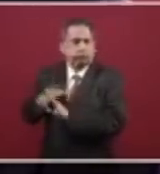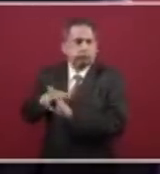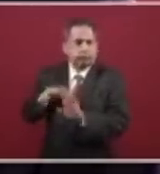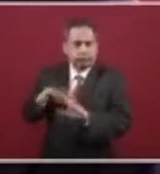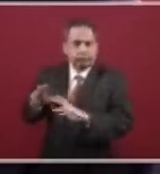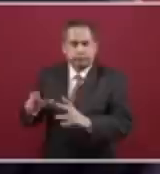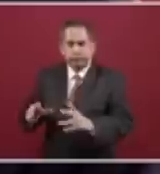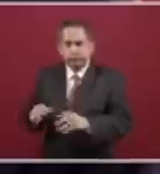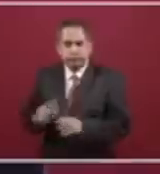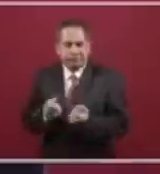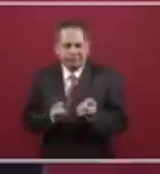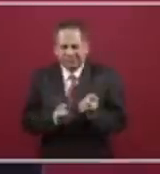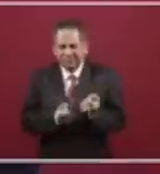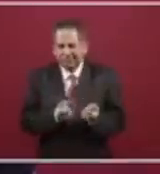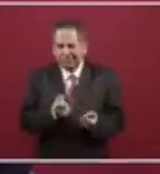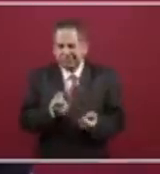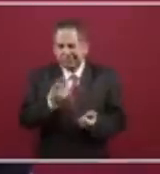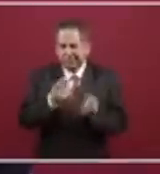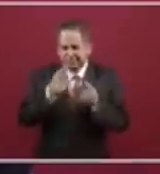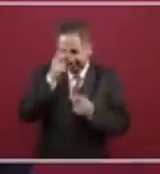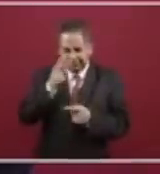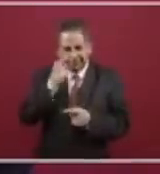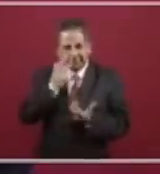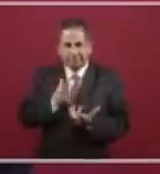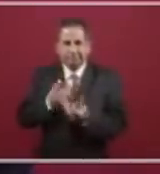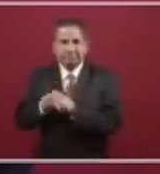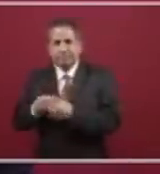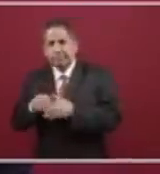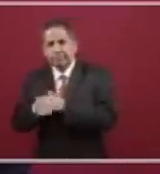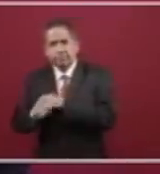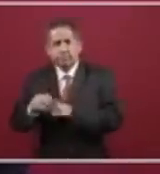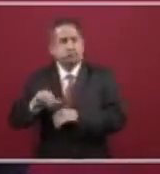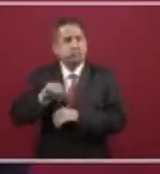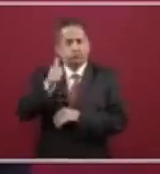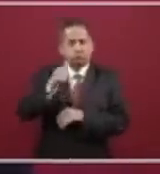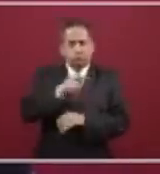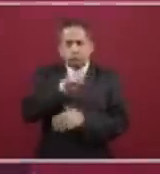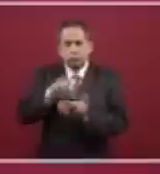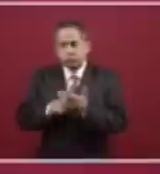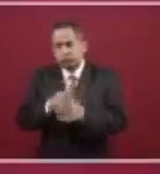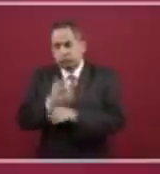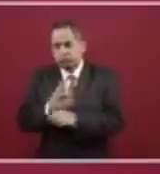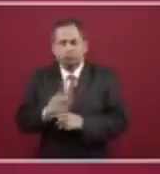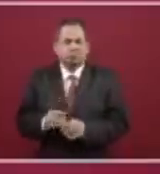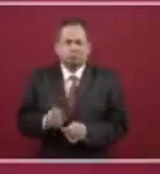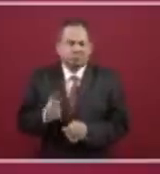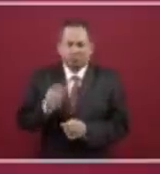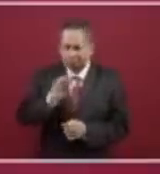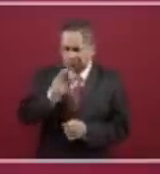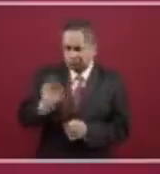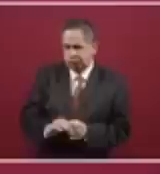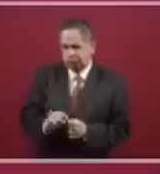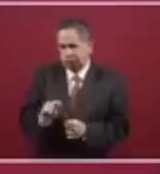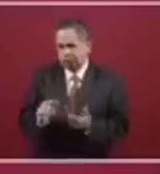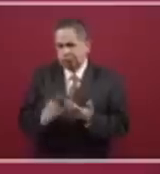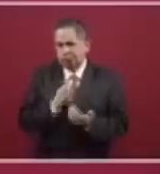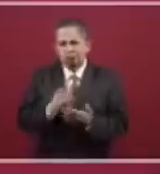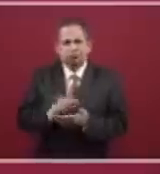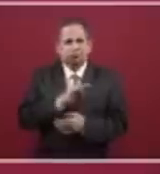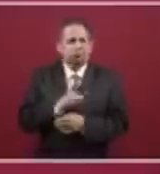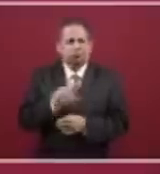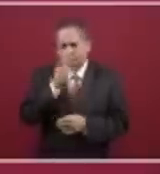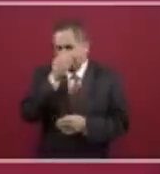optando por salir del país es un porcentaje de alrededor del